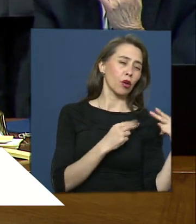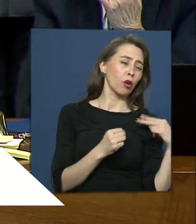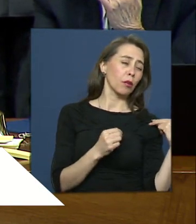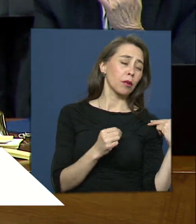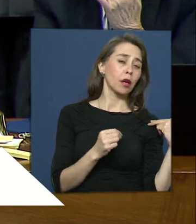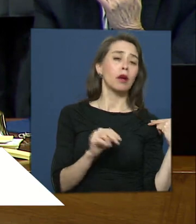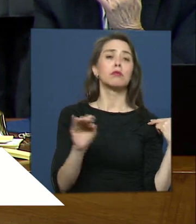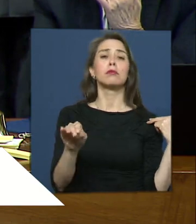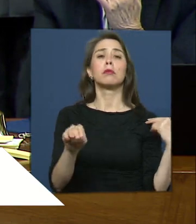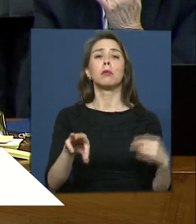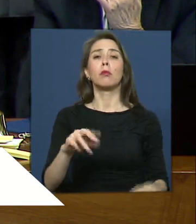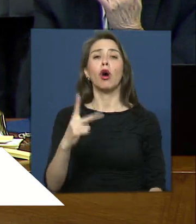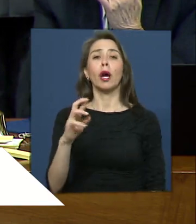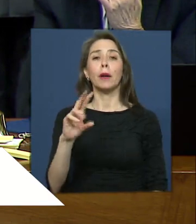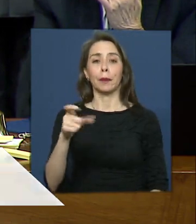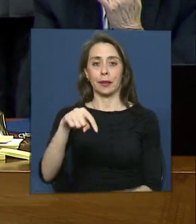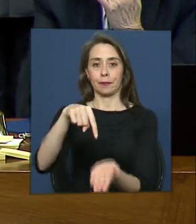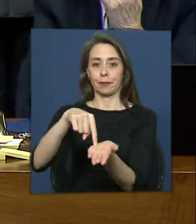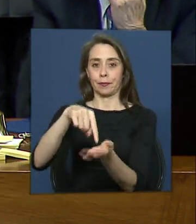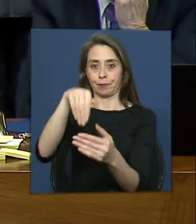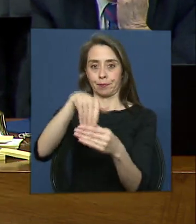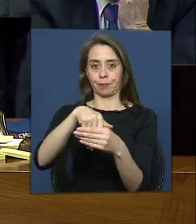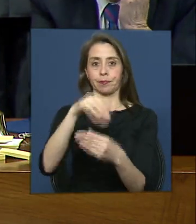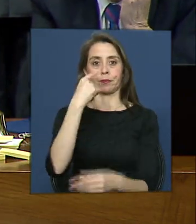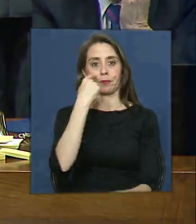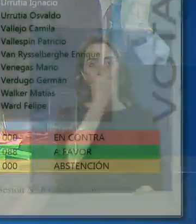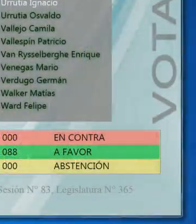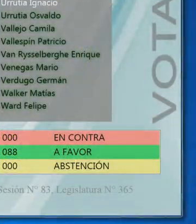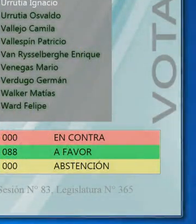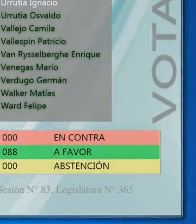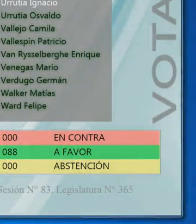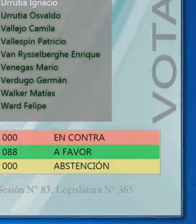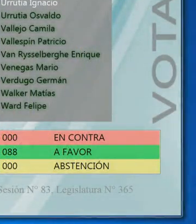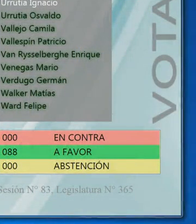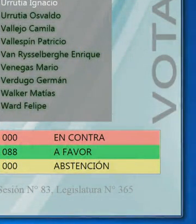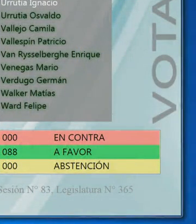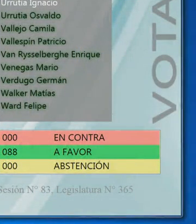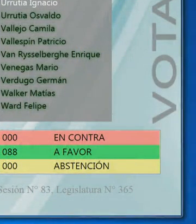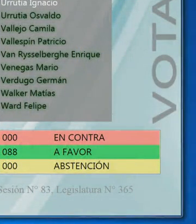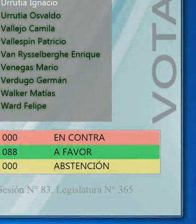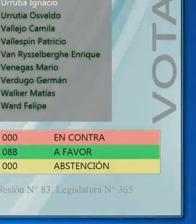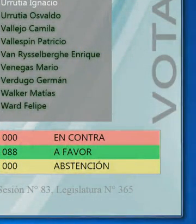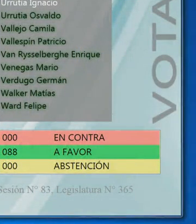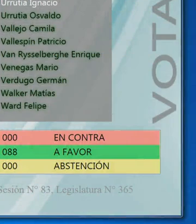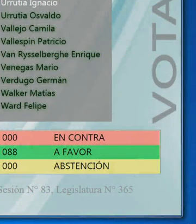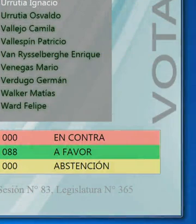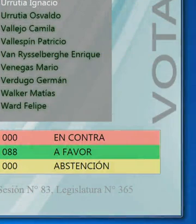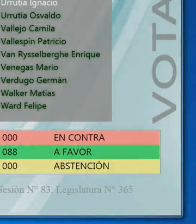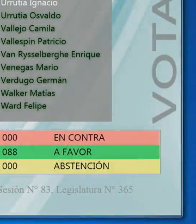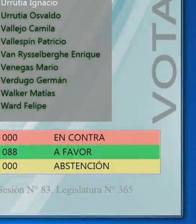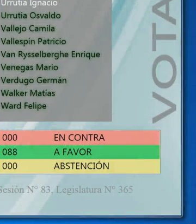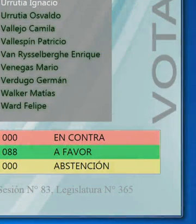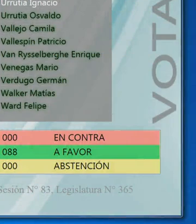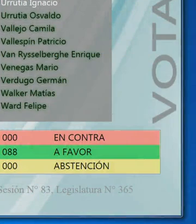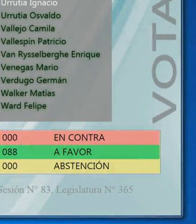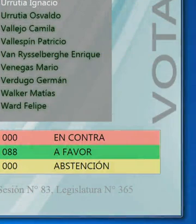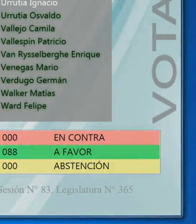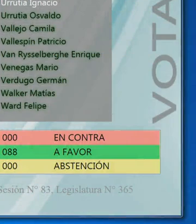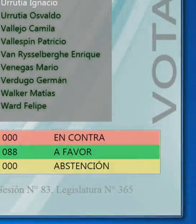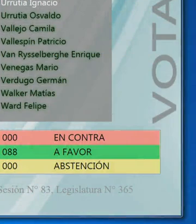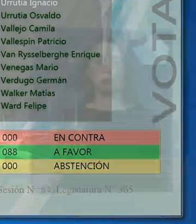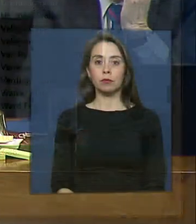Diputado Monker. Resultado de la votación. Por la afirmativa, 88 votos.